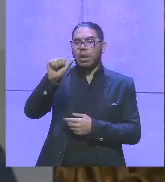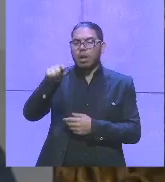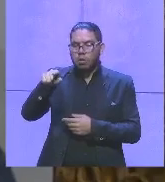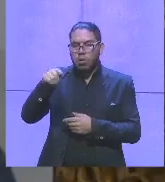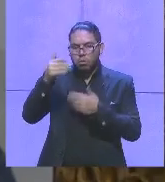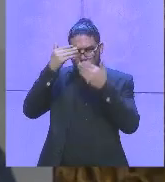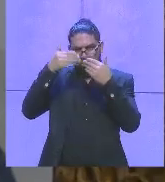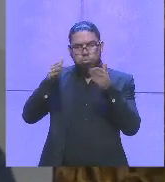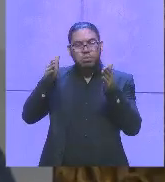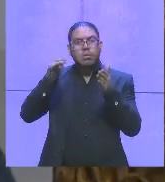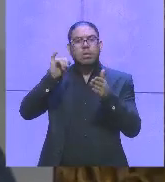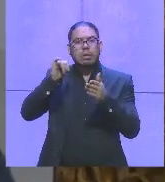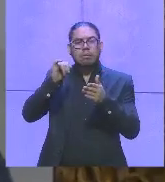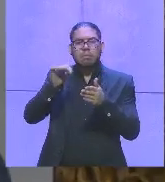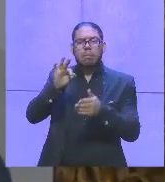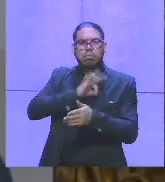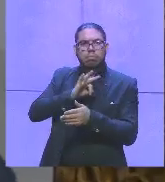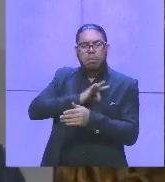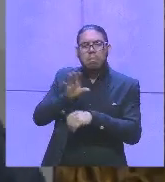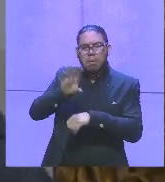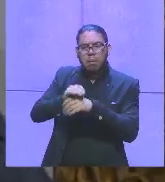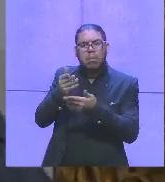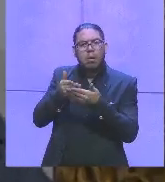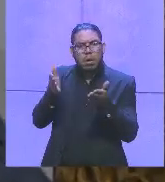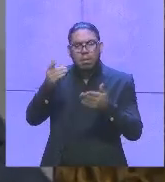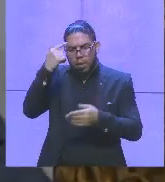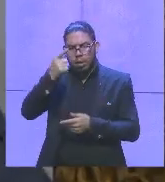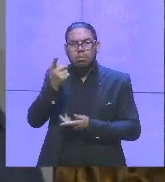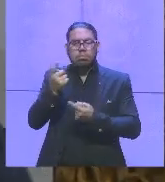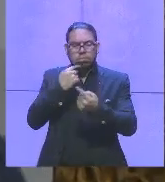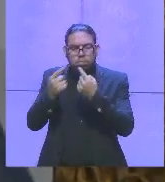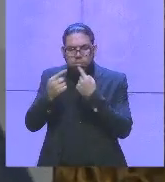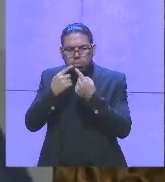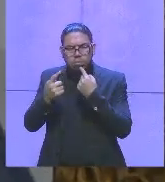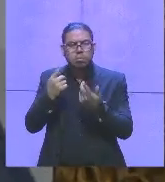revisión. En alguna ocasión, cuando me invitaron